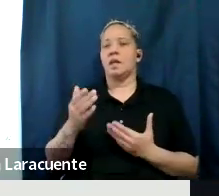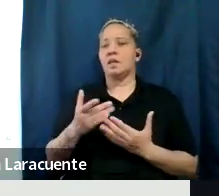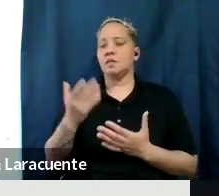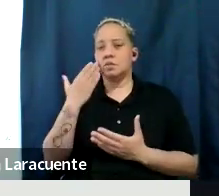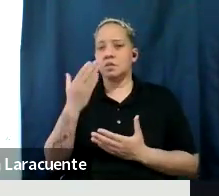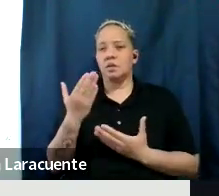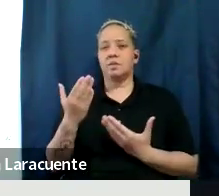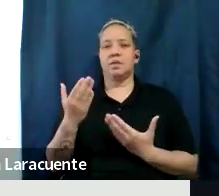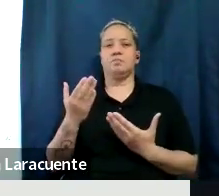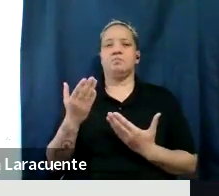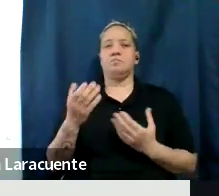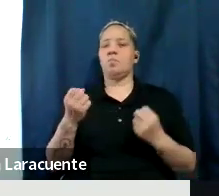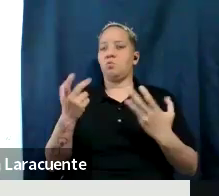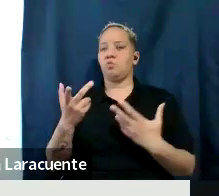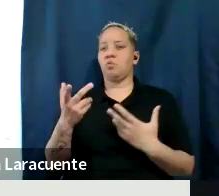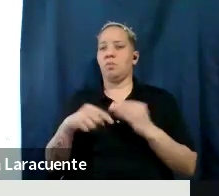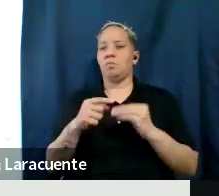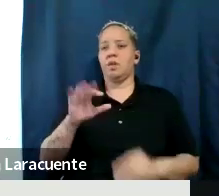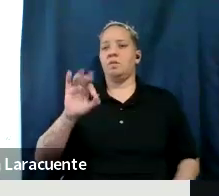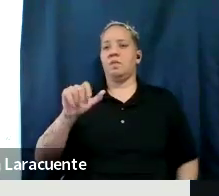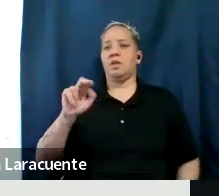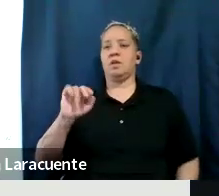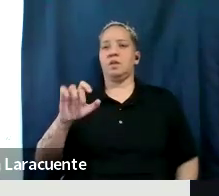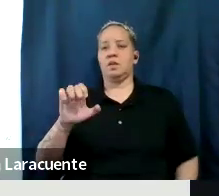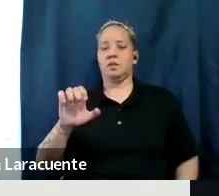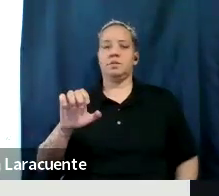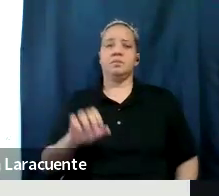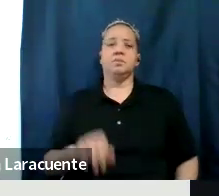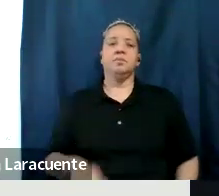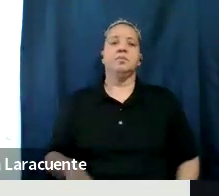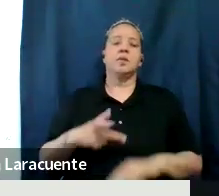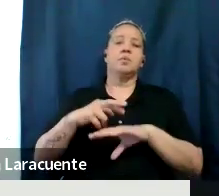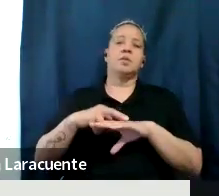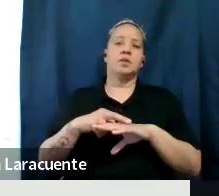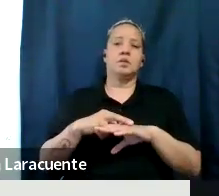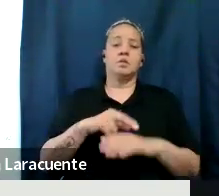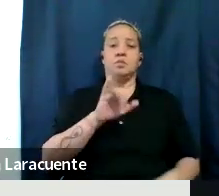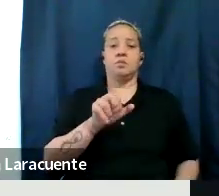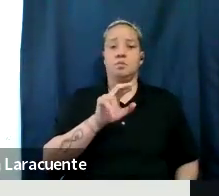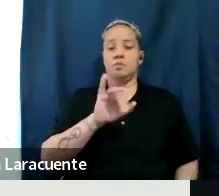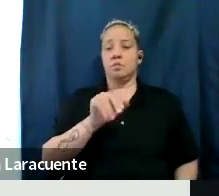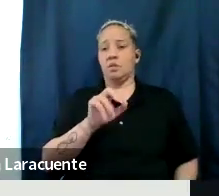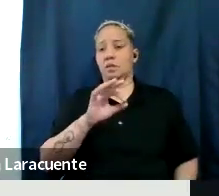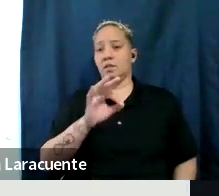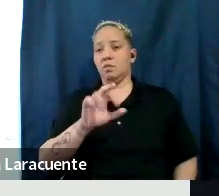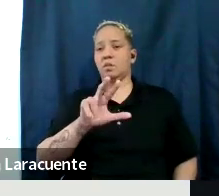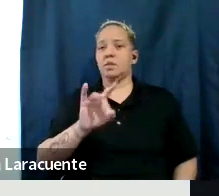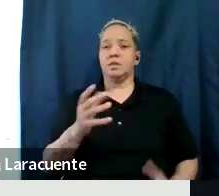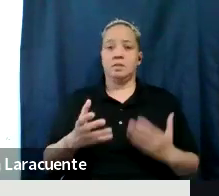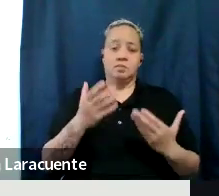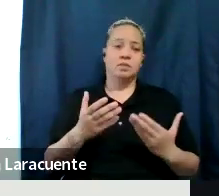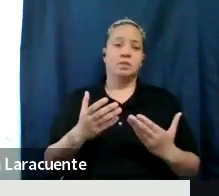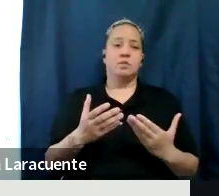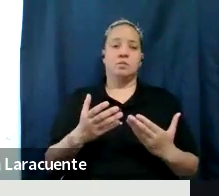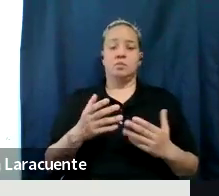Puerto Rico. De haber llegado Juan Ramón Jiménez en 1938, sí que quizás se hubiera encontrado